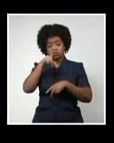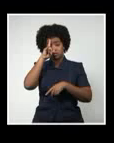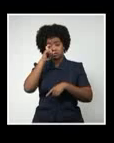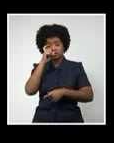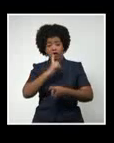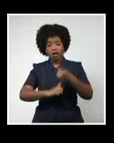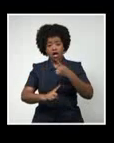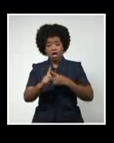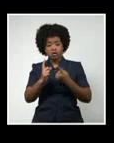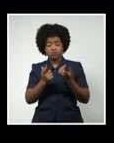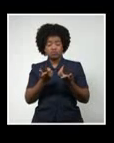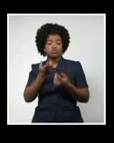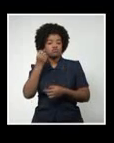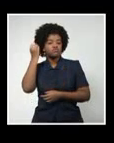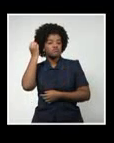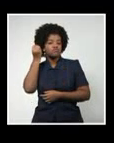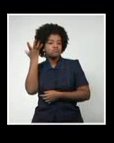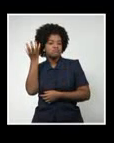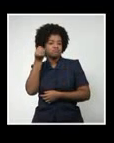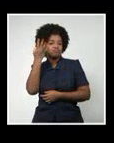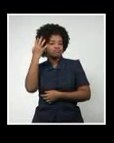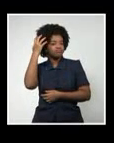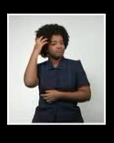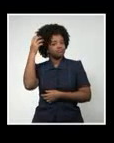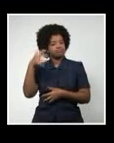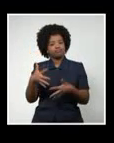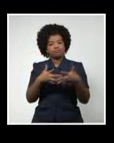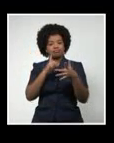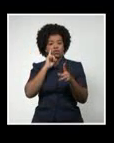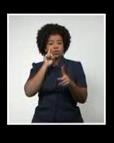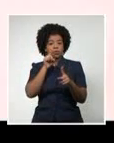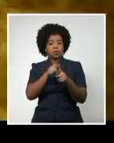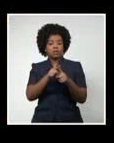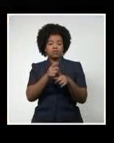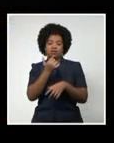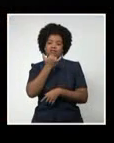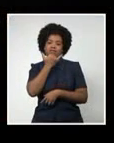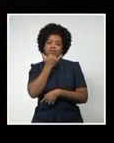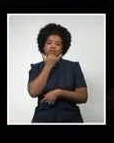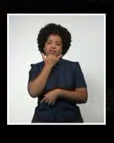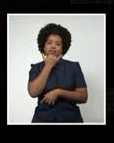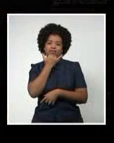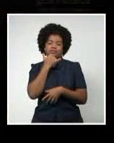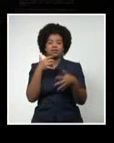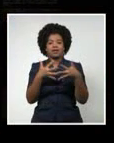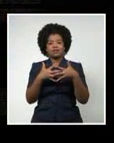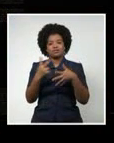manipulación del gobierno de los Estados Unidos con el evidente propósito de dañar las relaciones bilaterales.